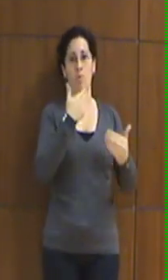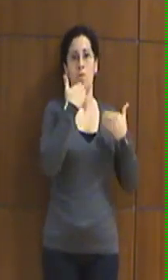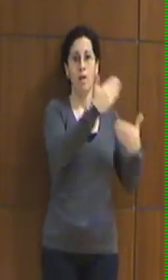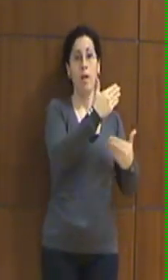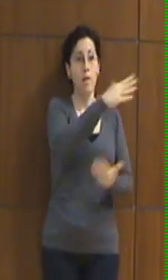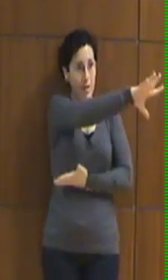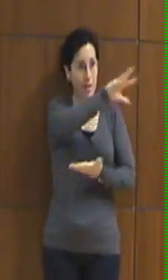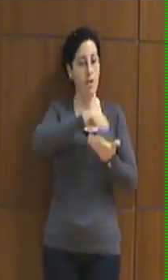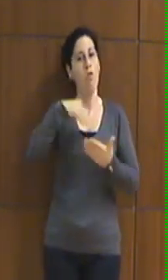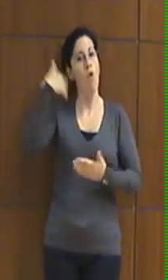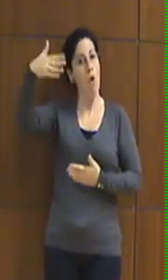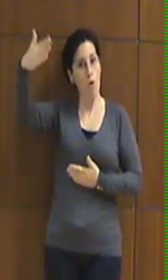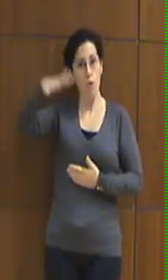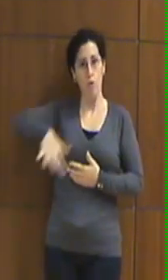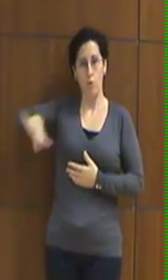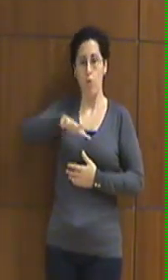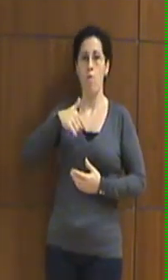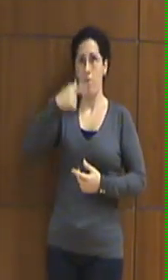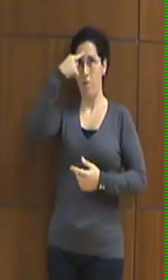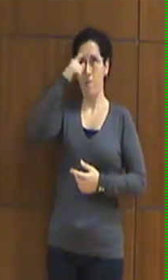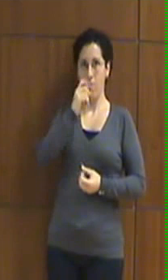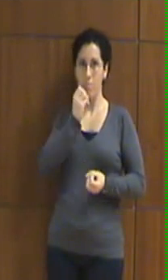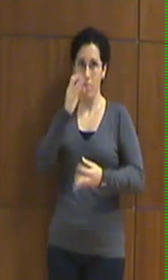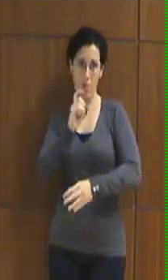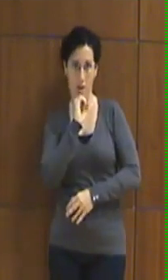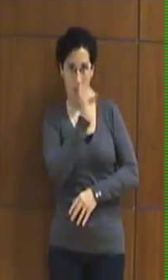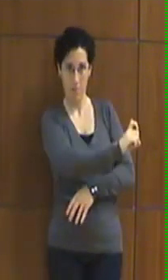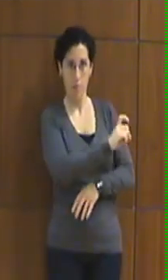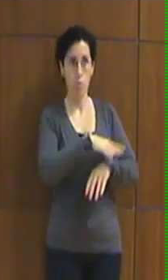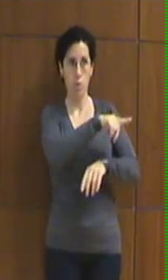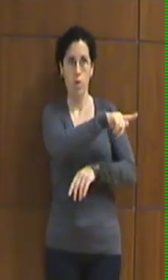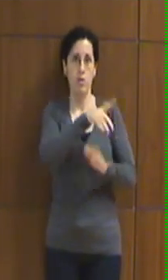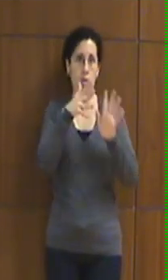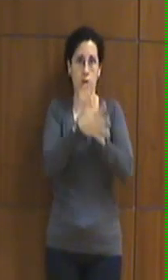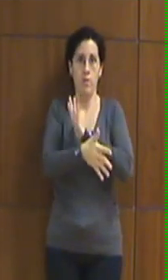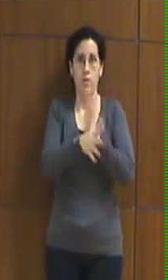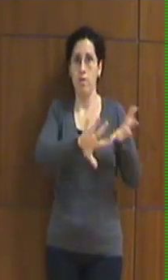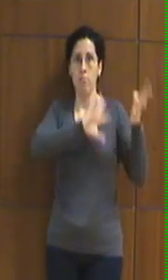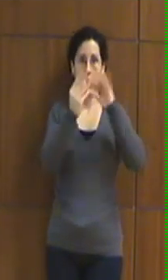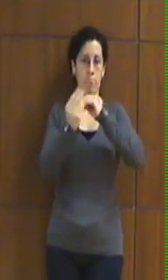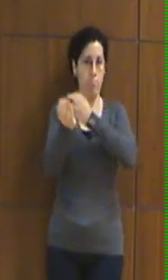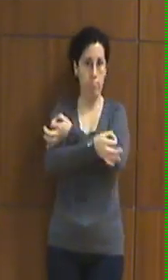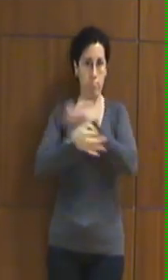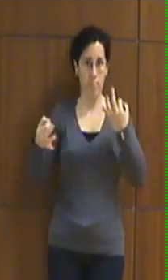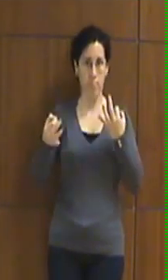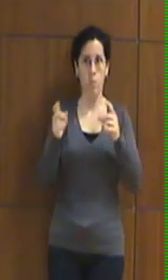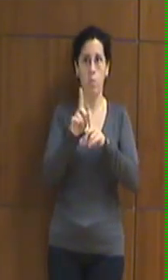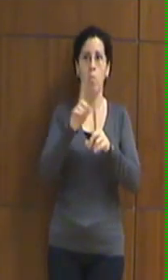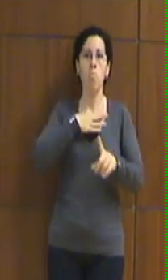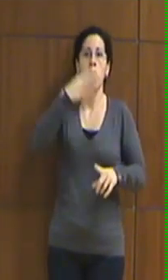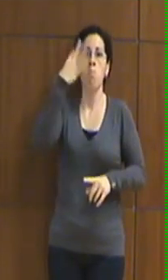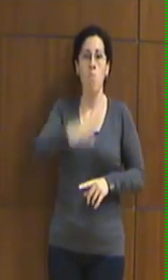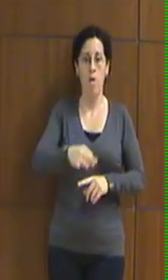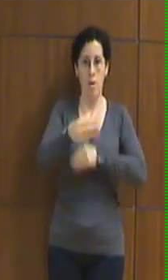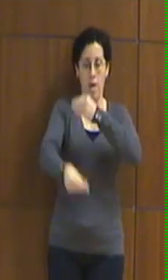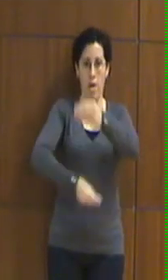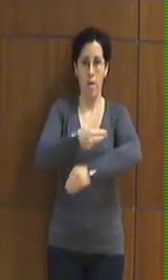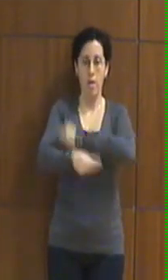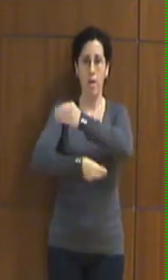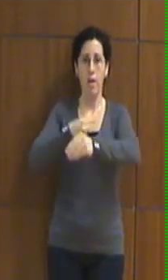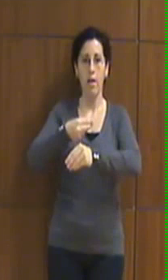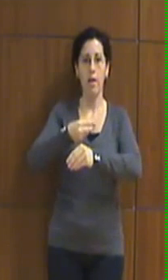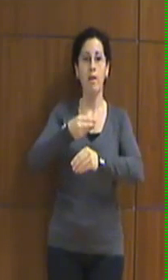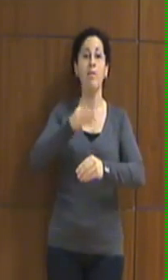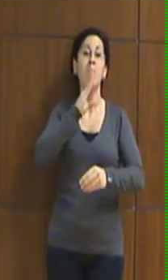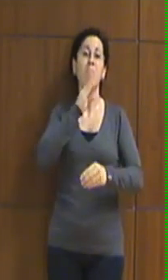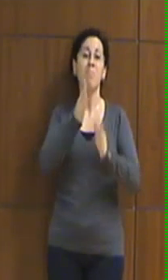sitio, porque vale. Es un escenario ejemplar en el sentido de cómo efectivamente eso que se